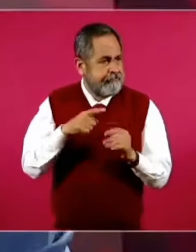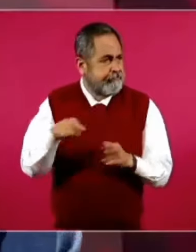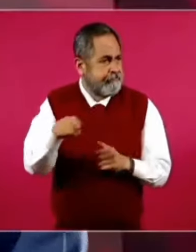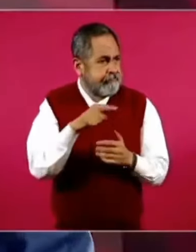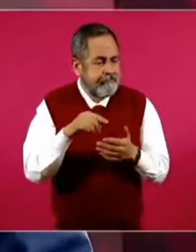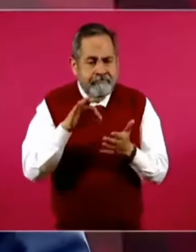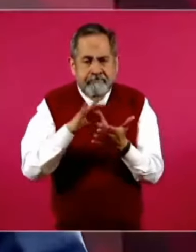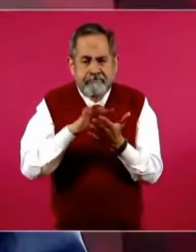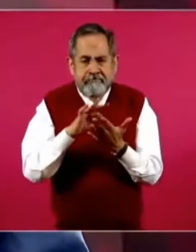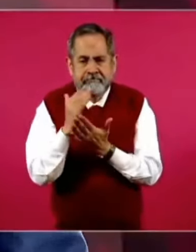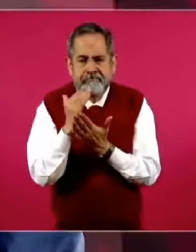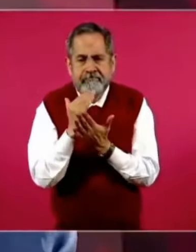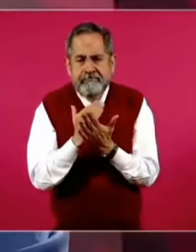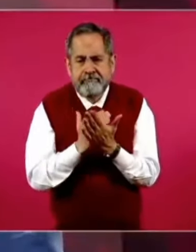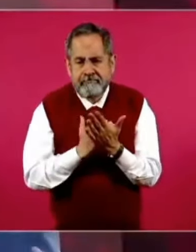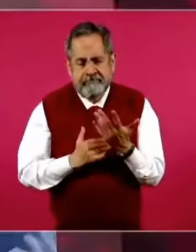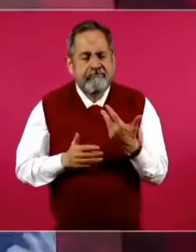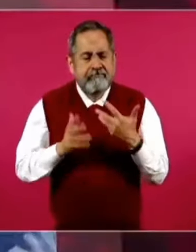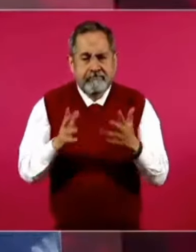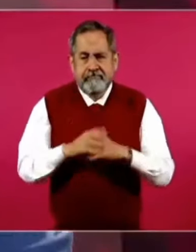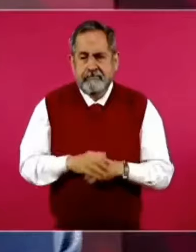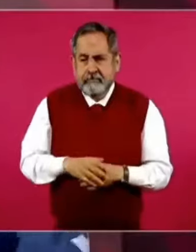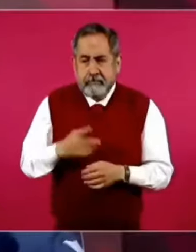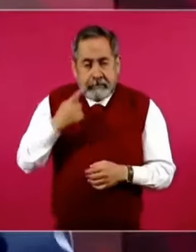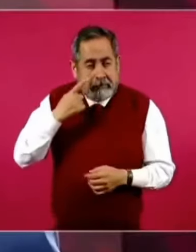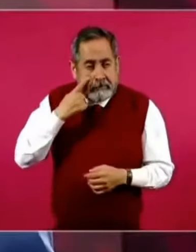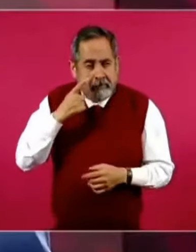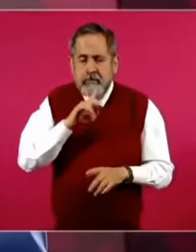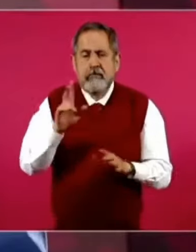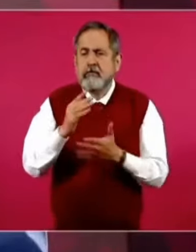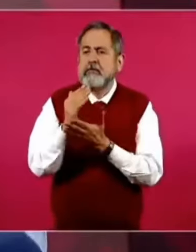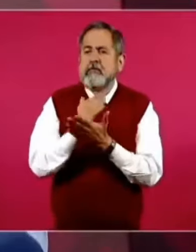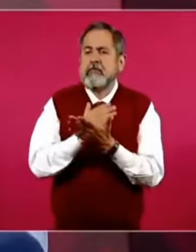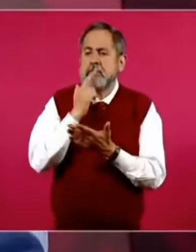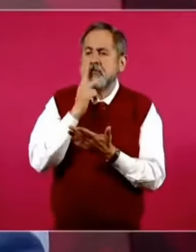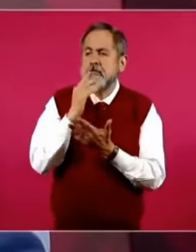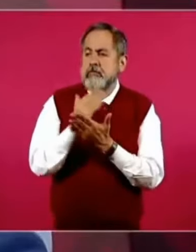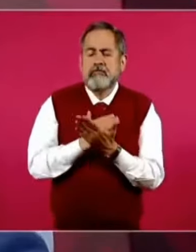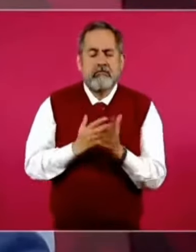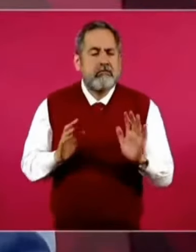disminuido en cuanto a incidencia.